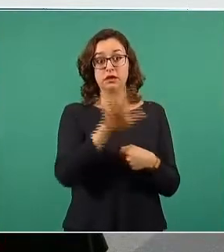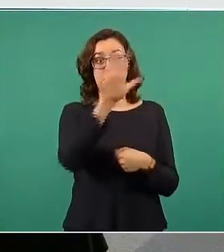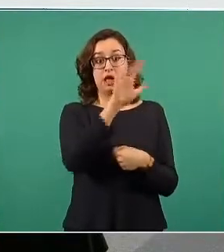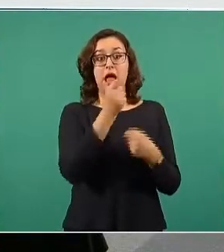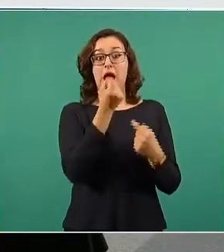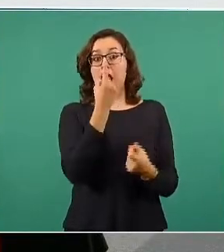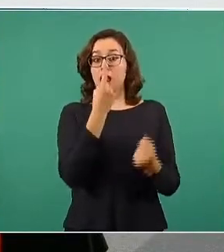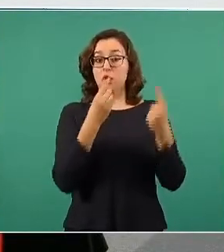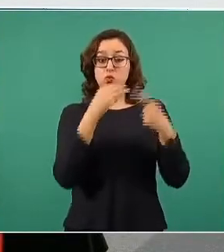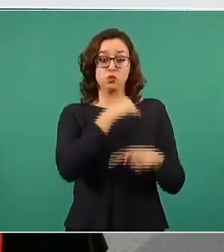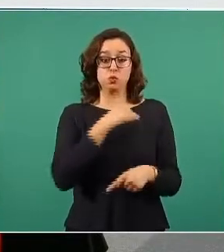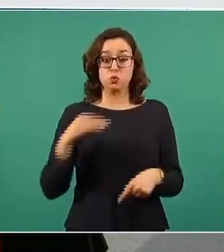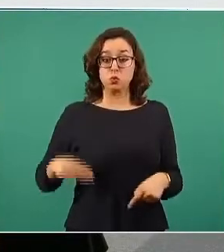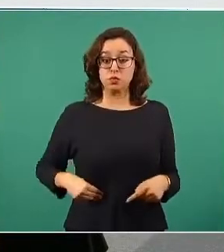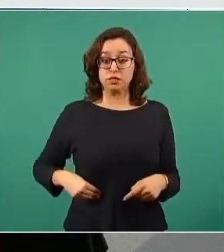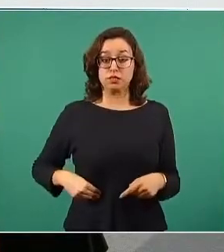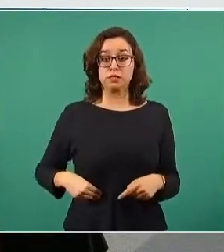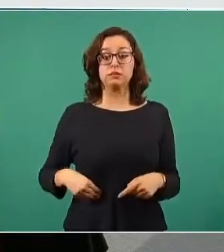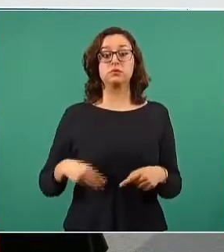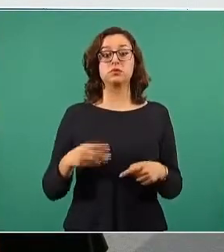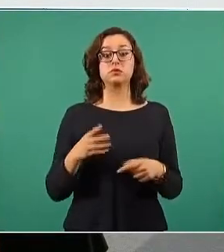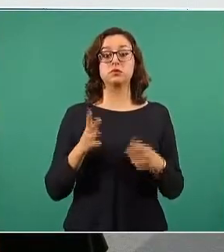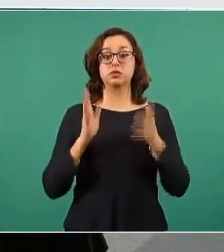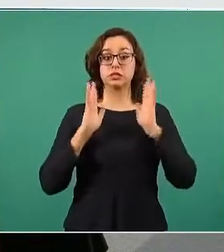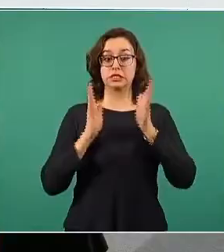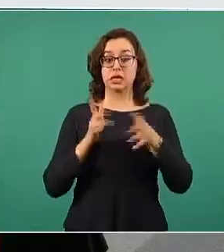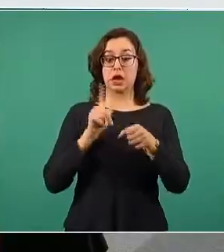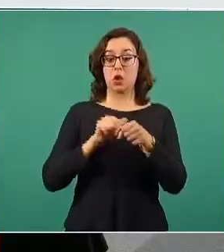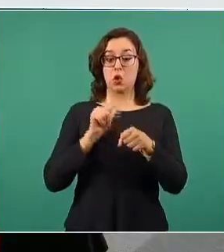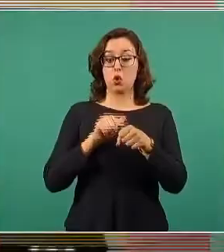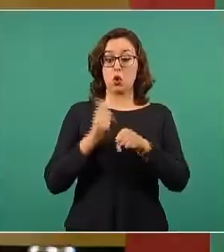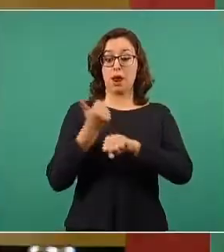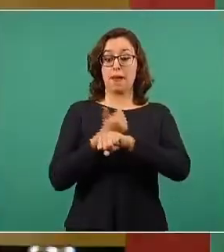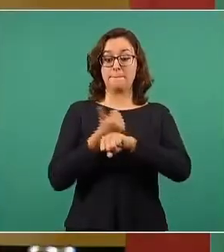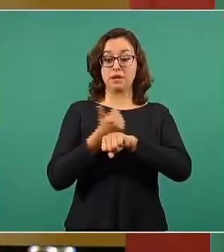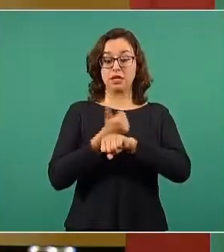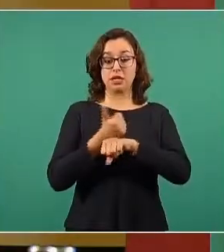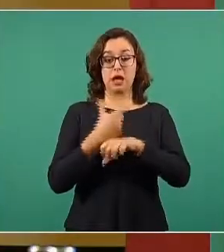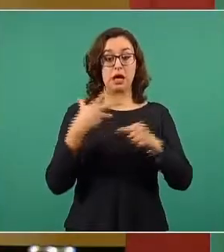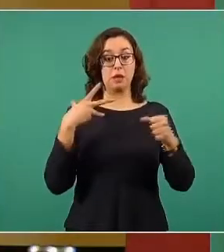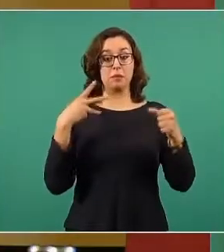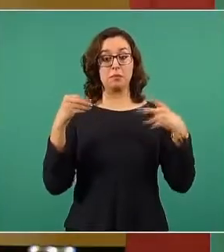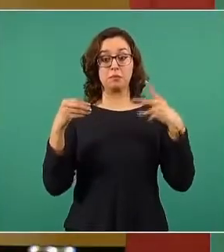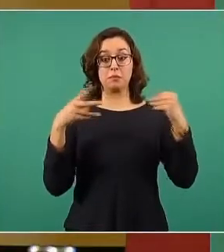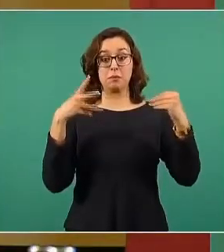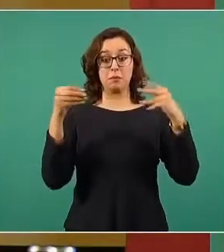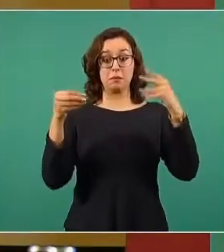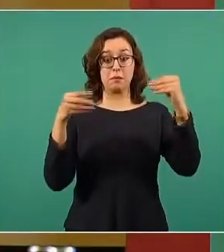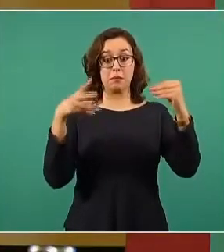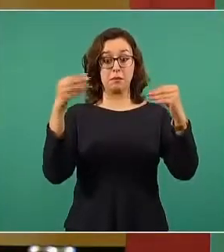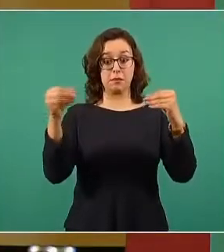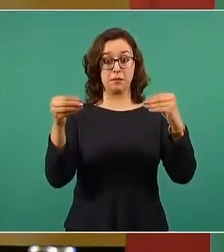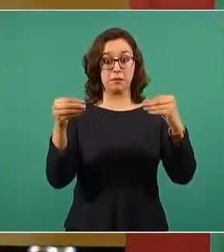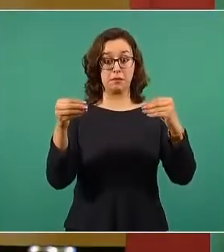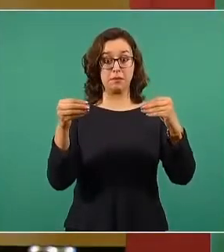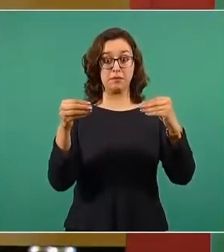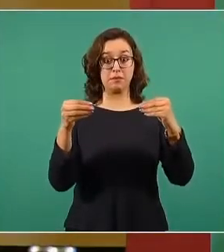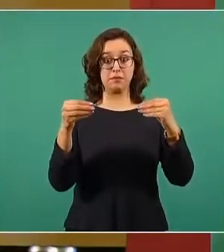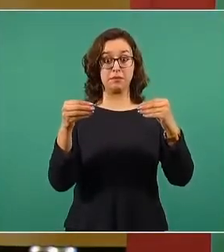manera específica que están en color amarillo, o sus índices de actividad epidémica municipales